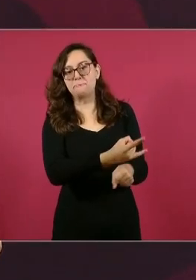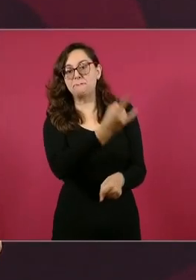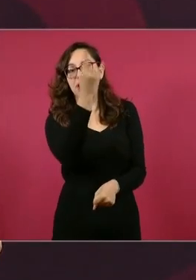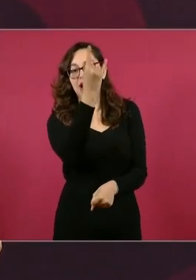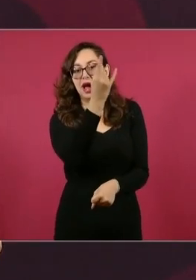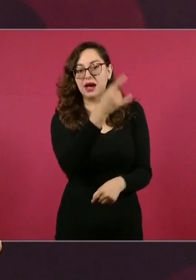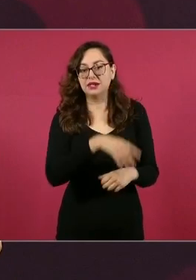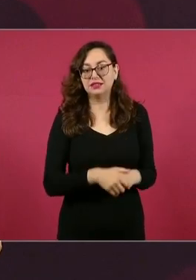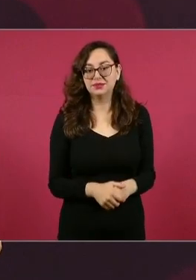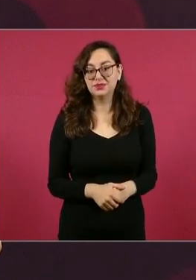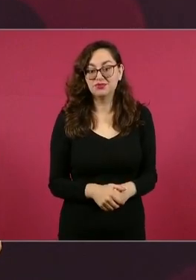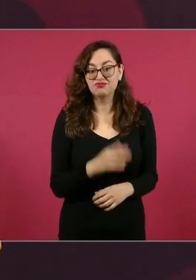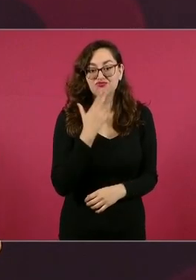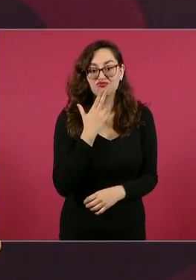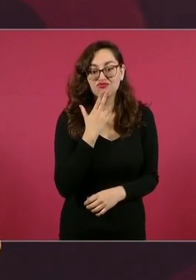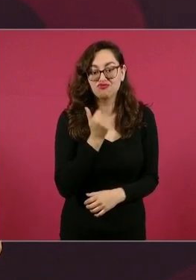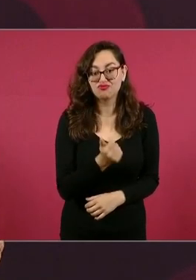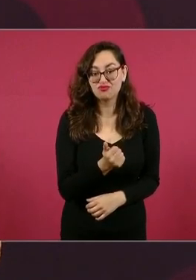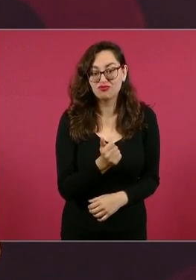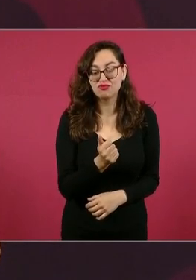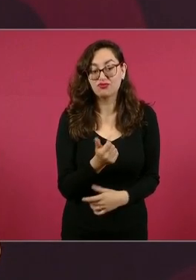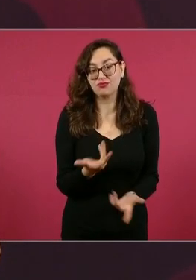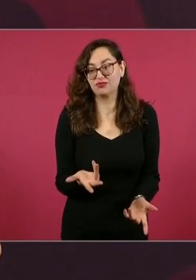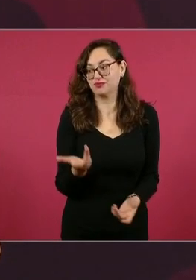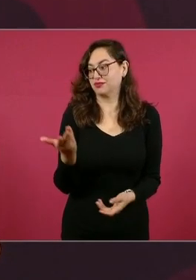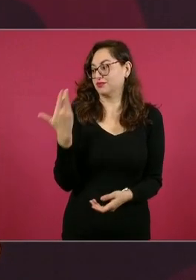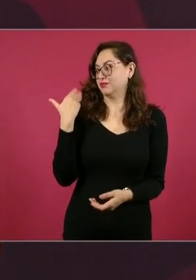dado en siglos